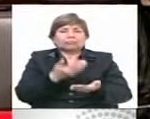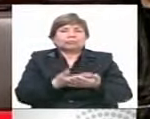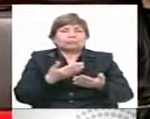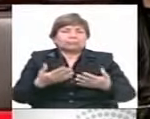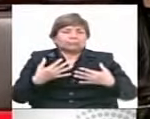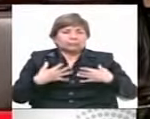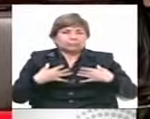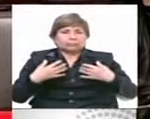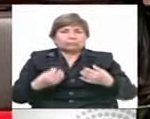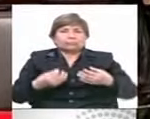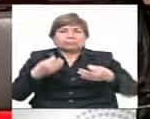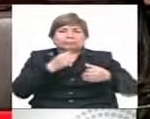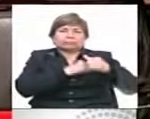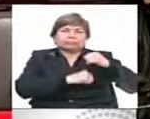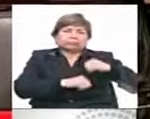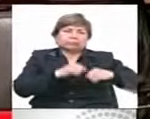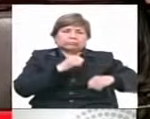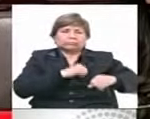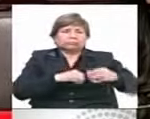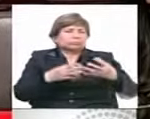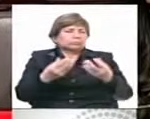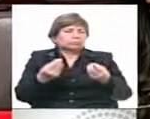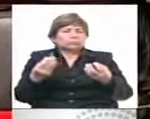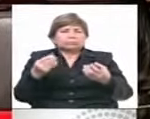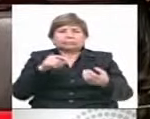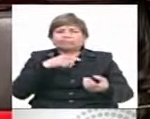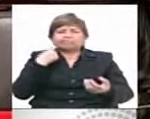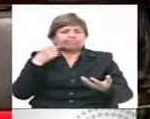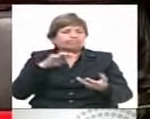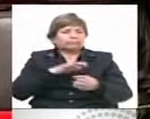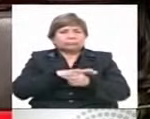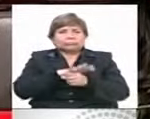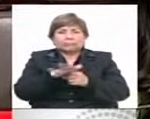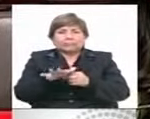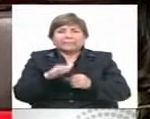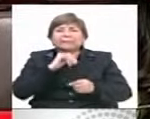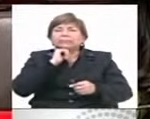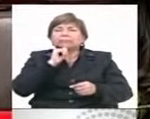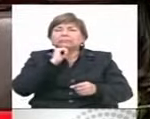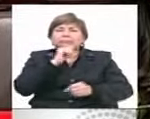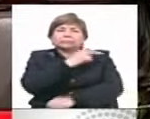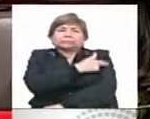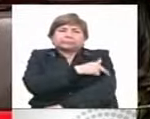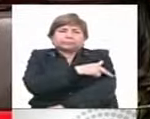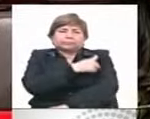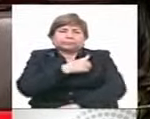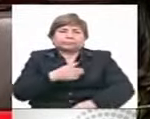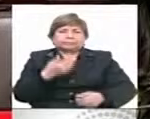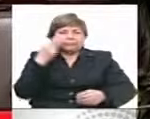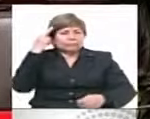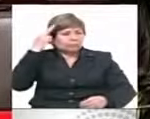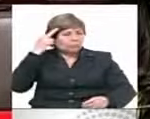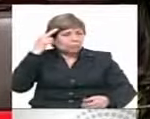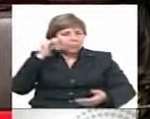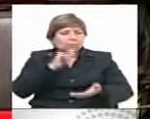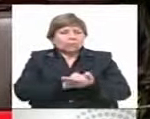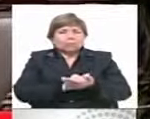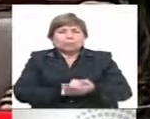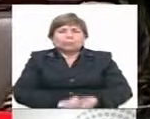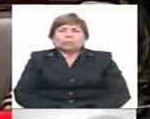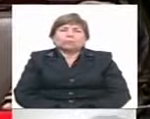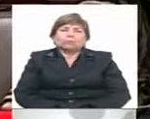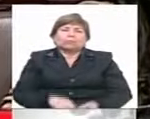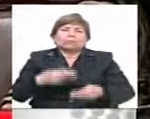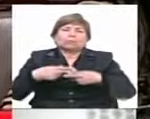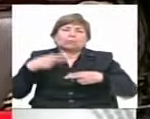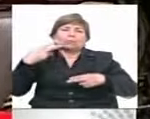salud, sufriendo el mayor índice de muertes de COVID-19. Por la falta de hospitales en la zona, es por ello que los vecinos